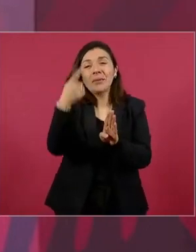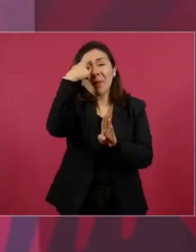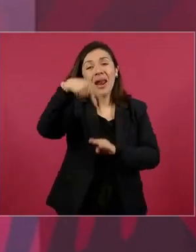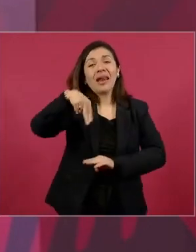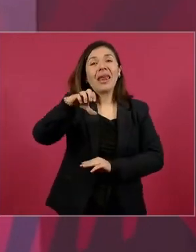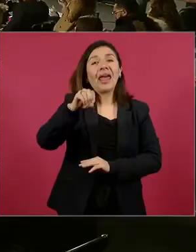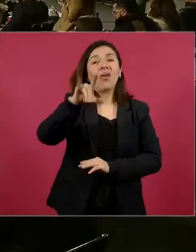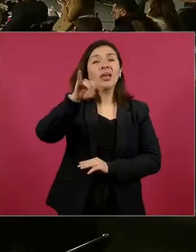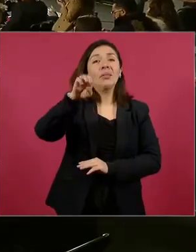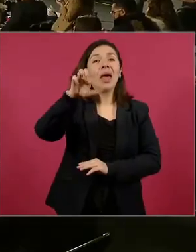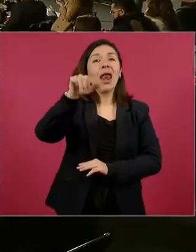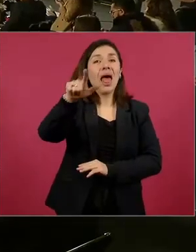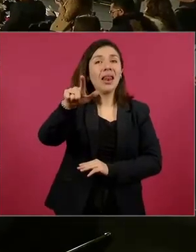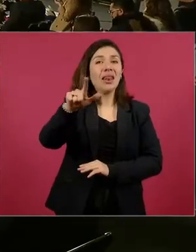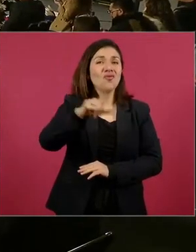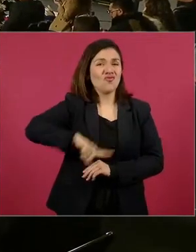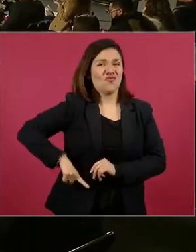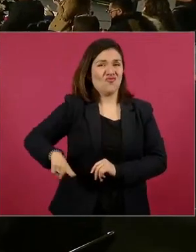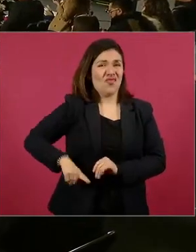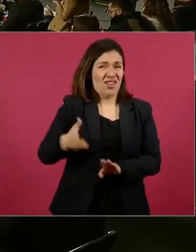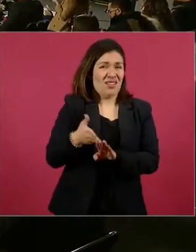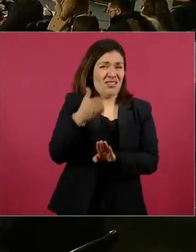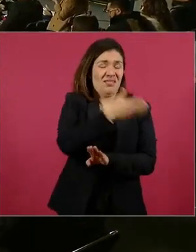y ya no se hizo